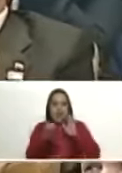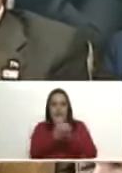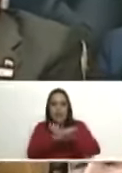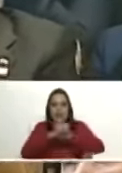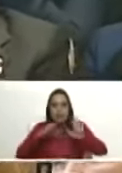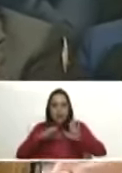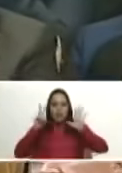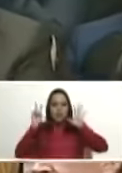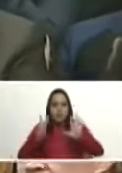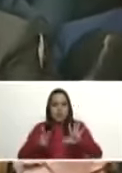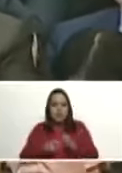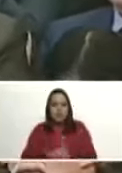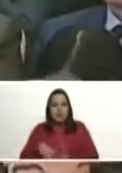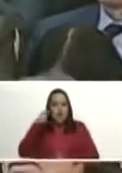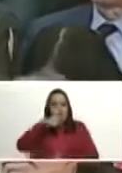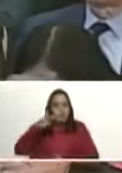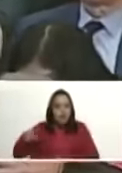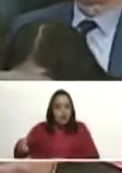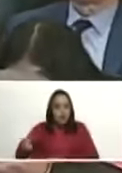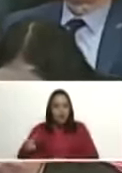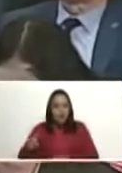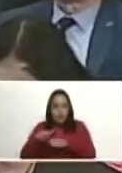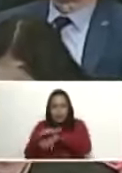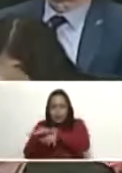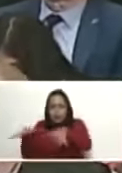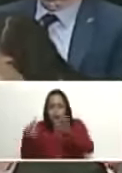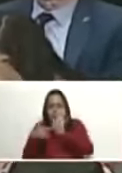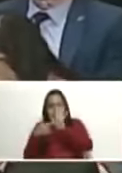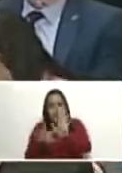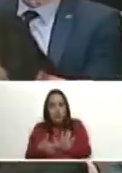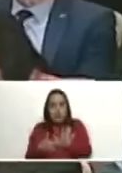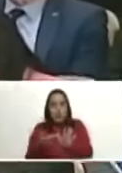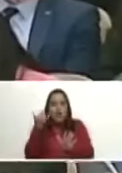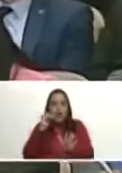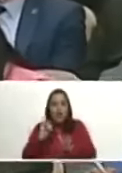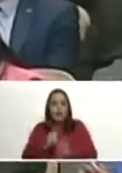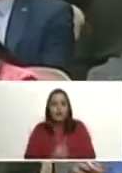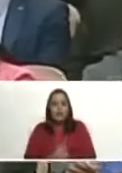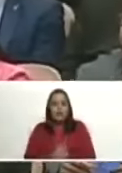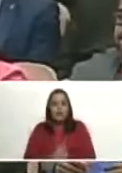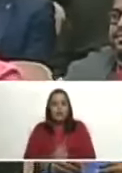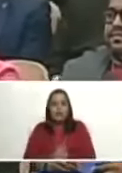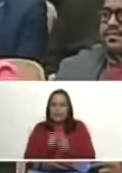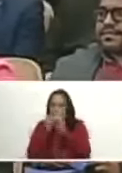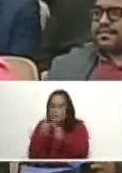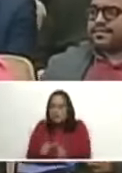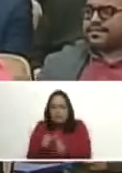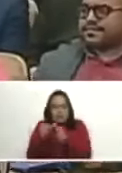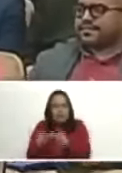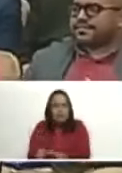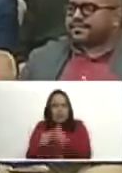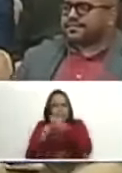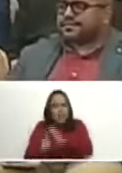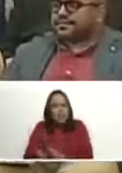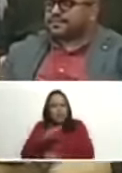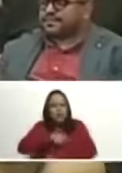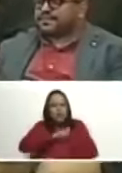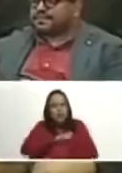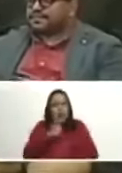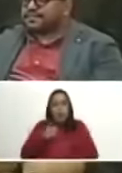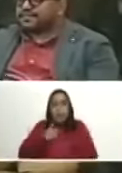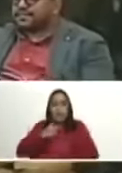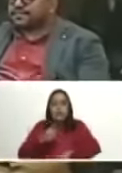7. Los pueblos de la extensión expresada están aún bajo el yugo español. En cualquier tiempo que